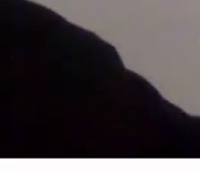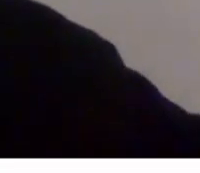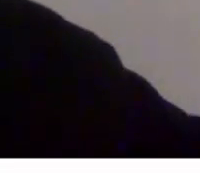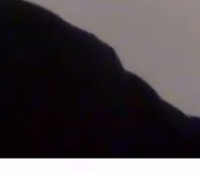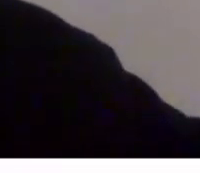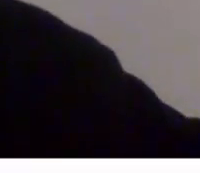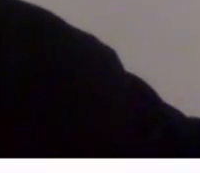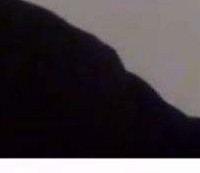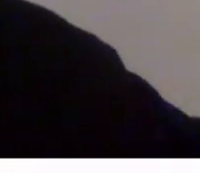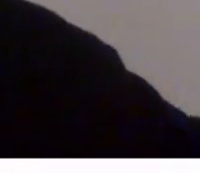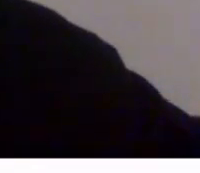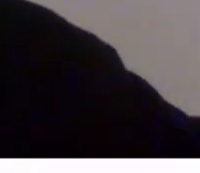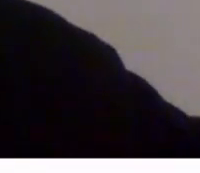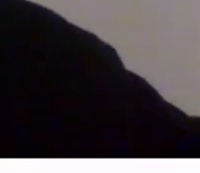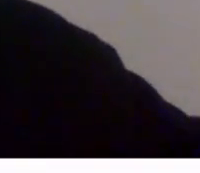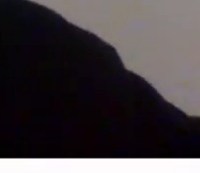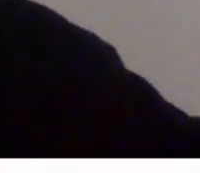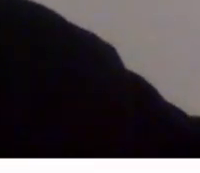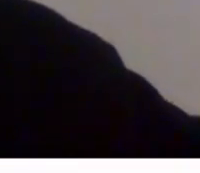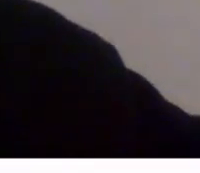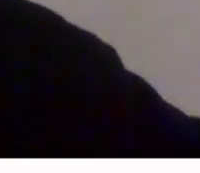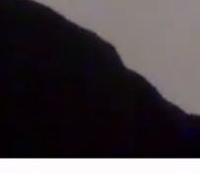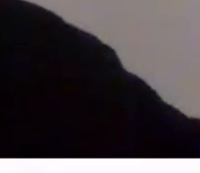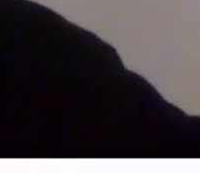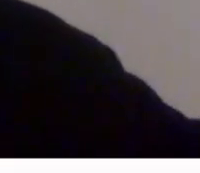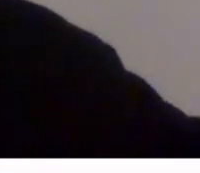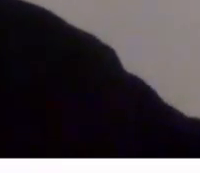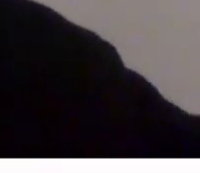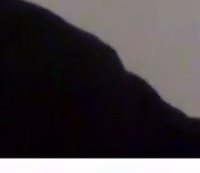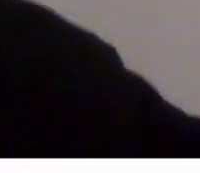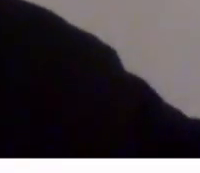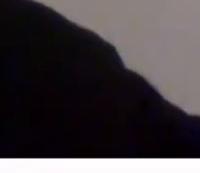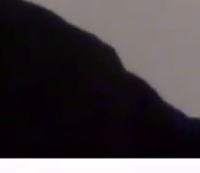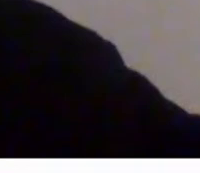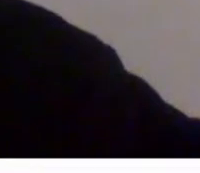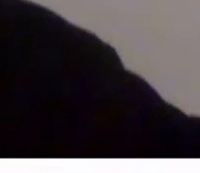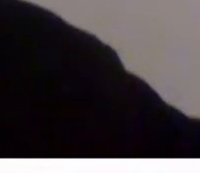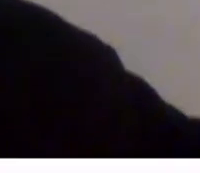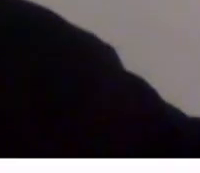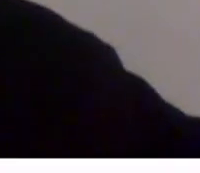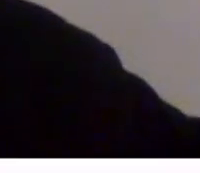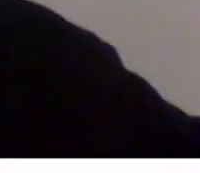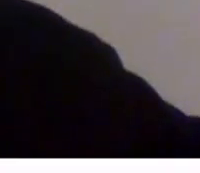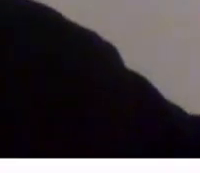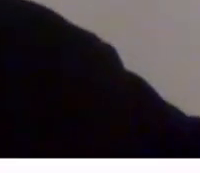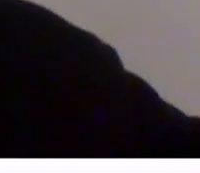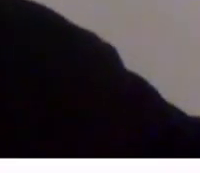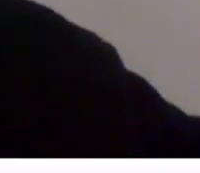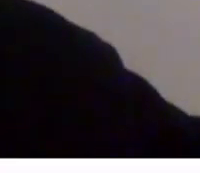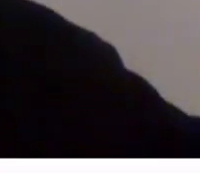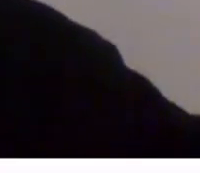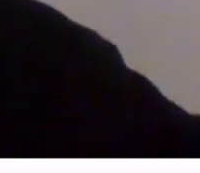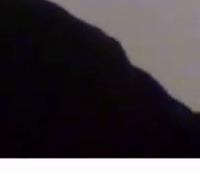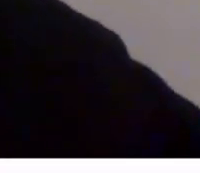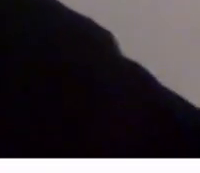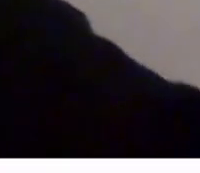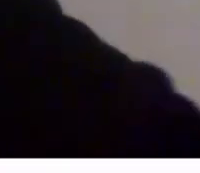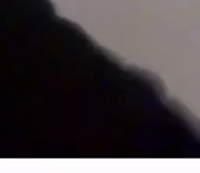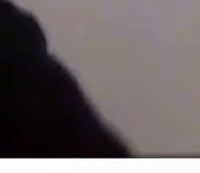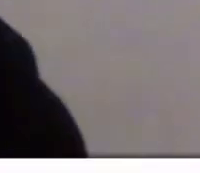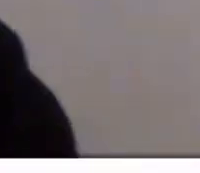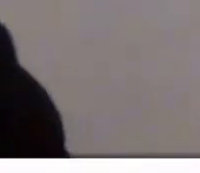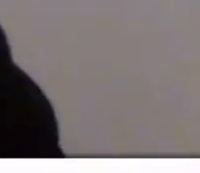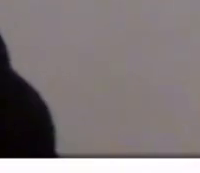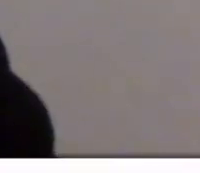por el corazón. Es lo que etimológicamente marca la palabra recuerdo. Recuerdo es volver a pasar por el